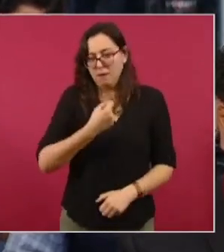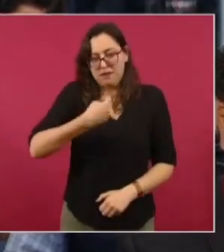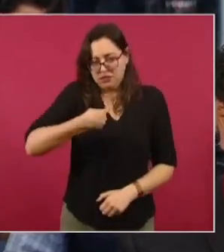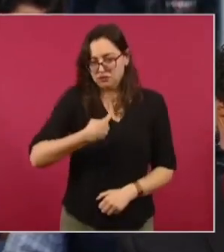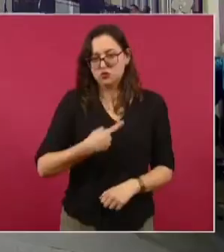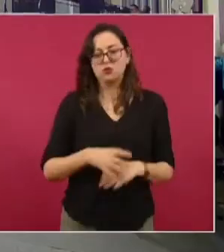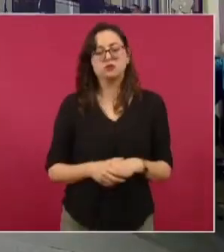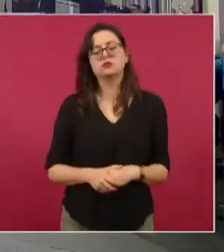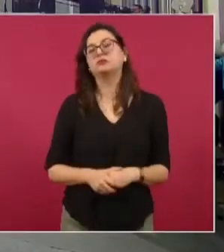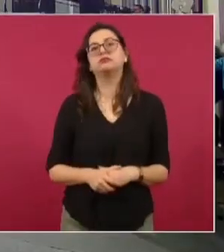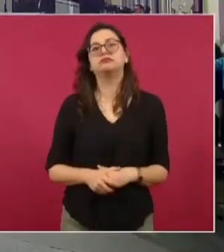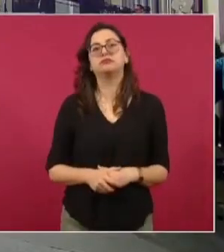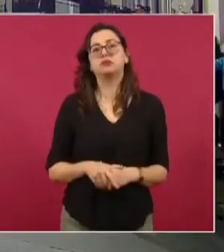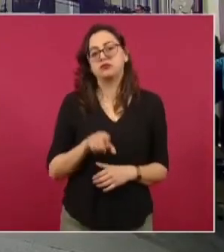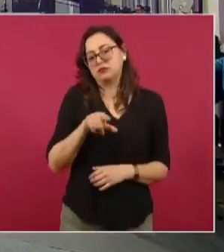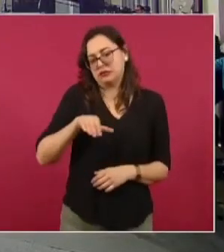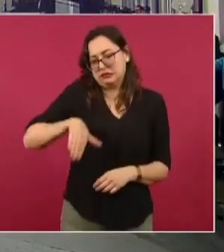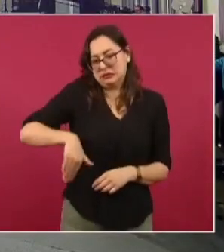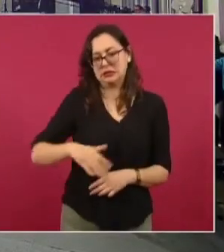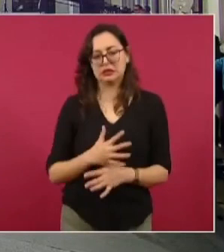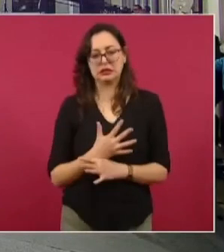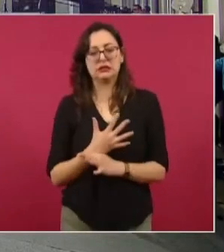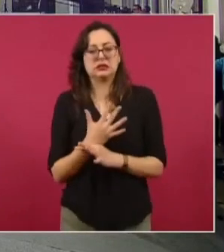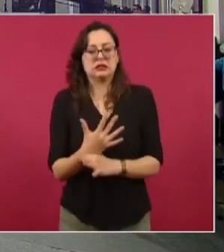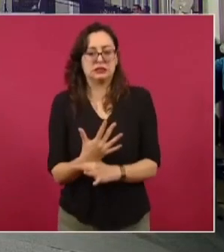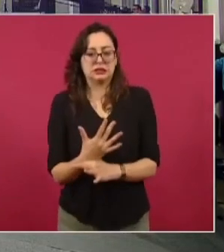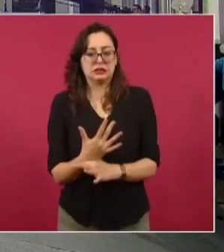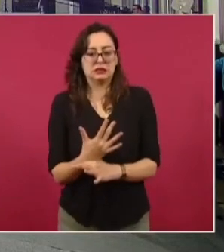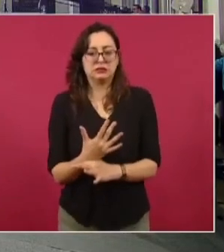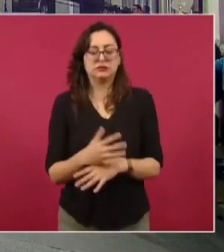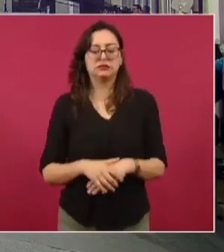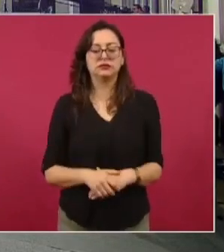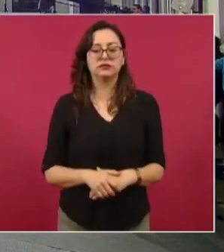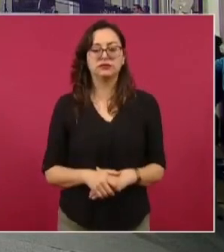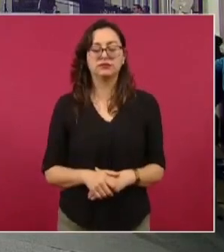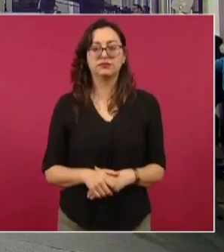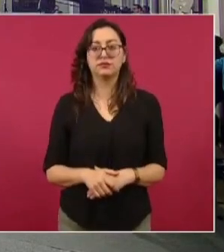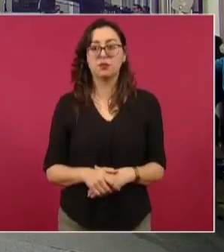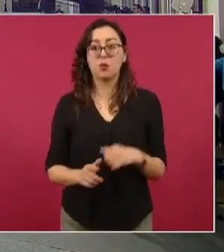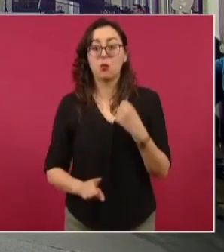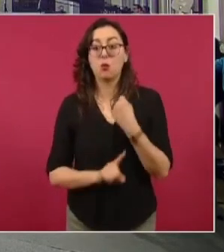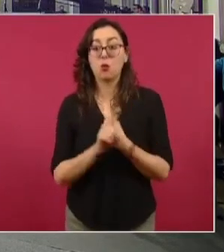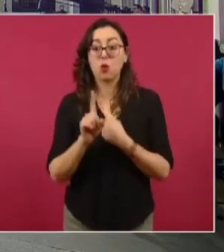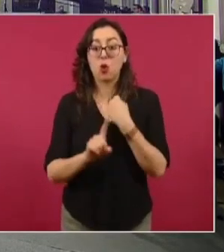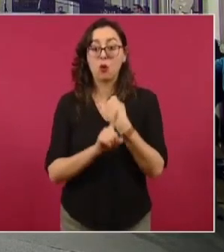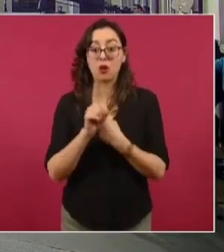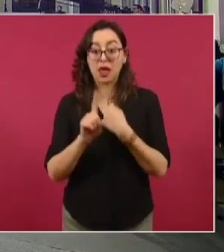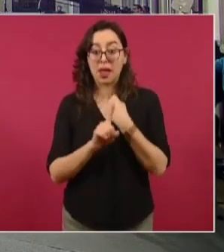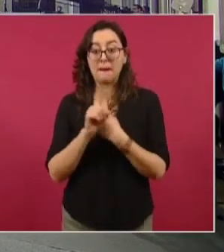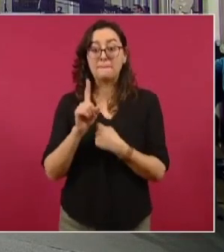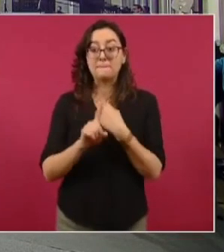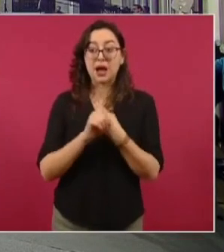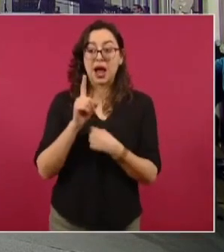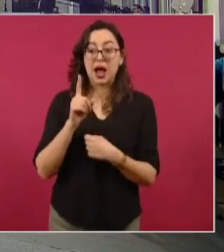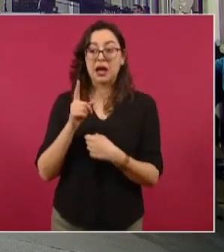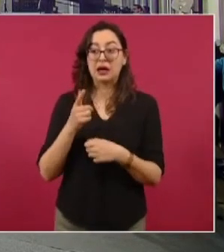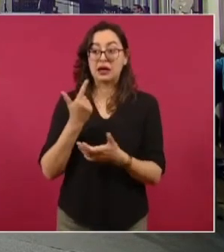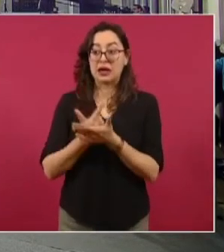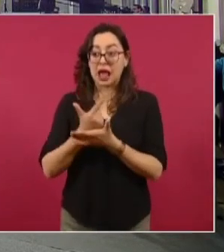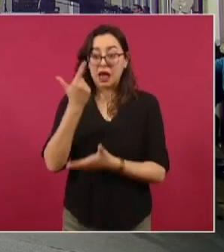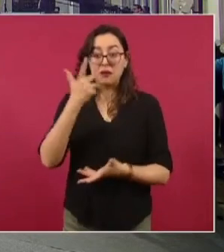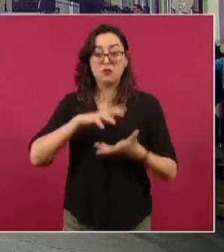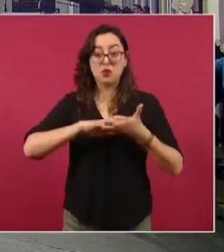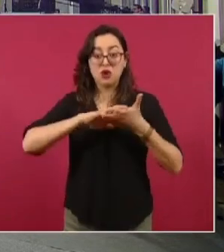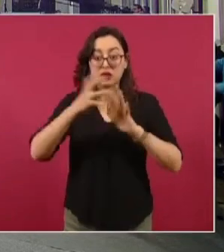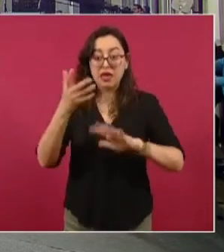usted dijo que iba a combatir las causas para poder acabar con el peor mal que tiene nuestro país que es la